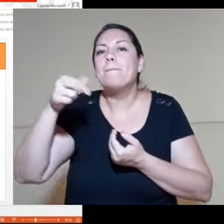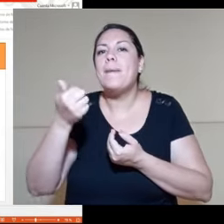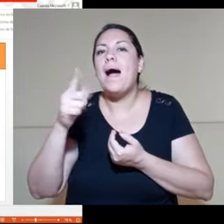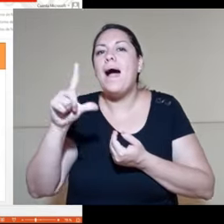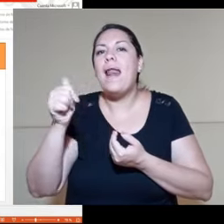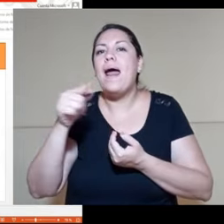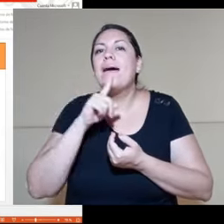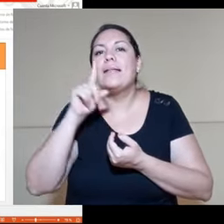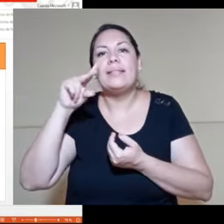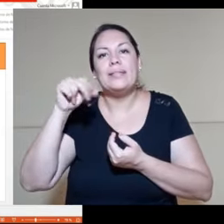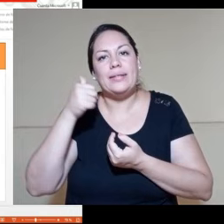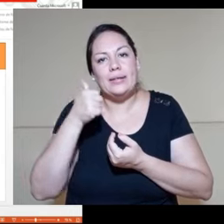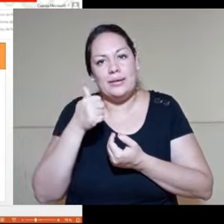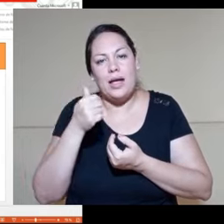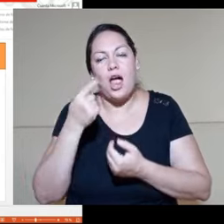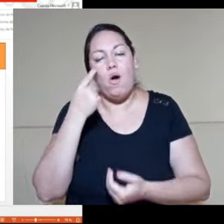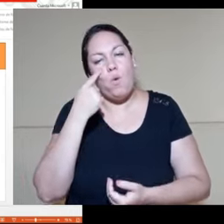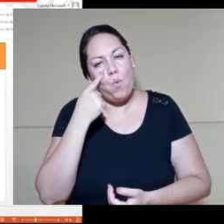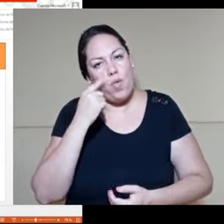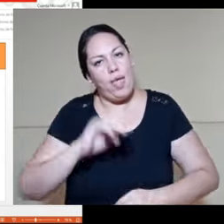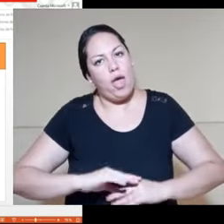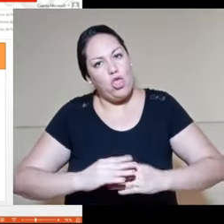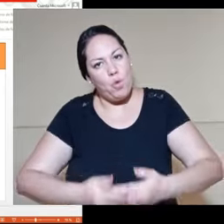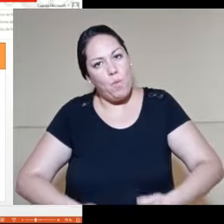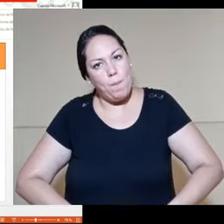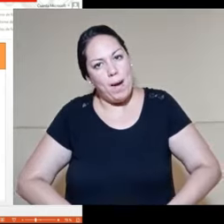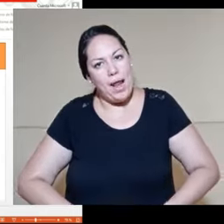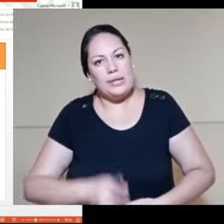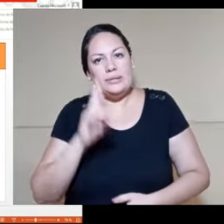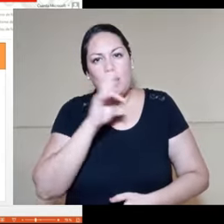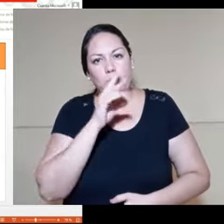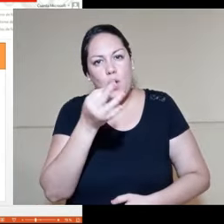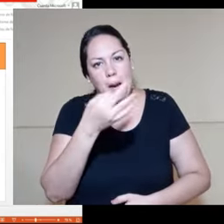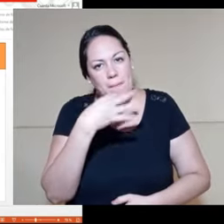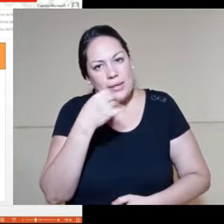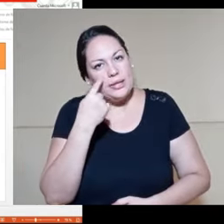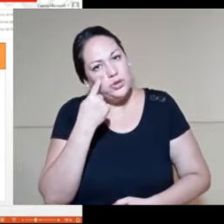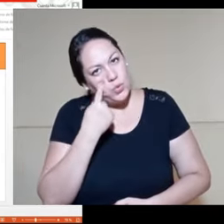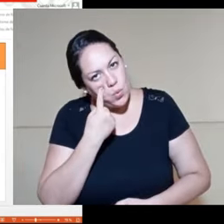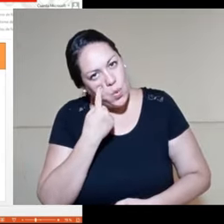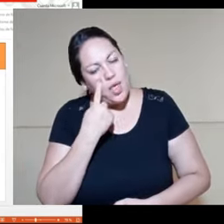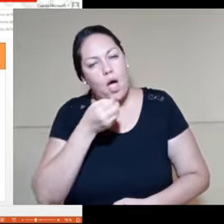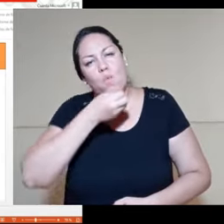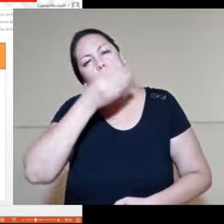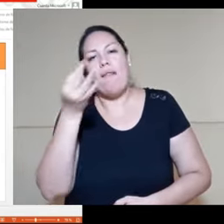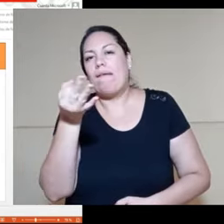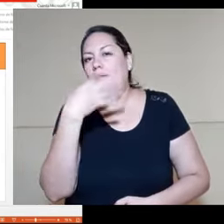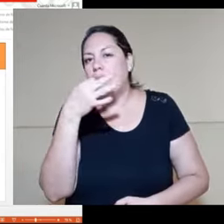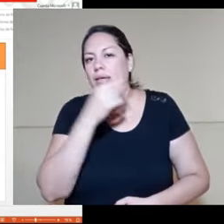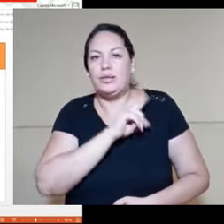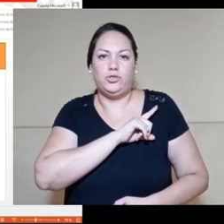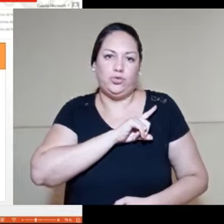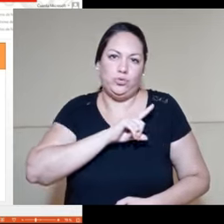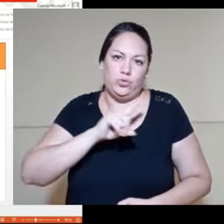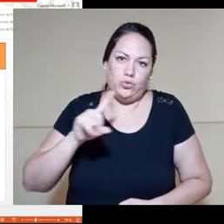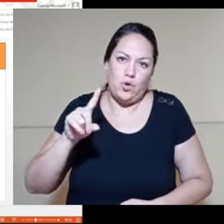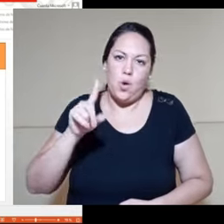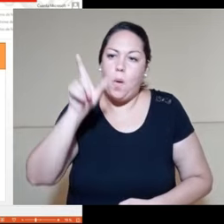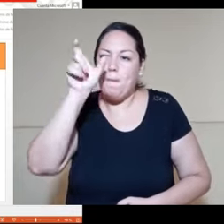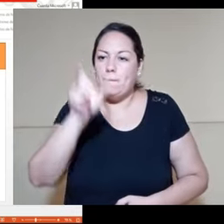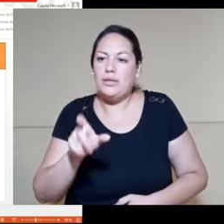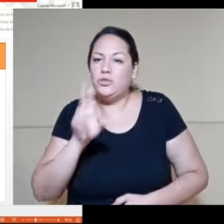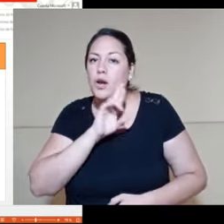¿Eh? Así que las medicaciones, ojo con las medicaciones durante el embarazo, por eso las mujeres embarazadas no pueden tomar